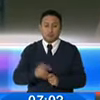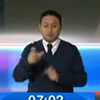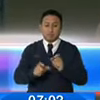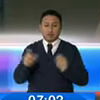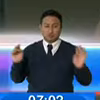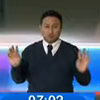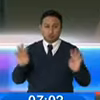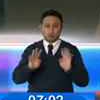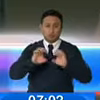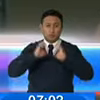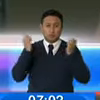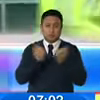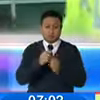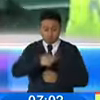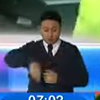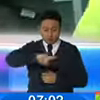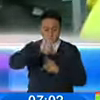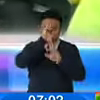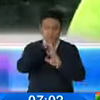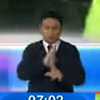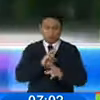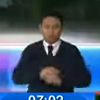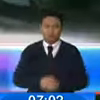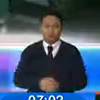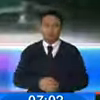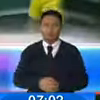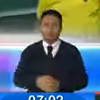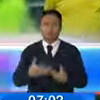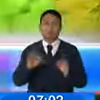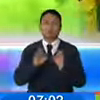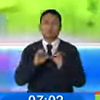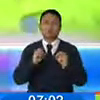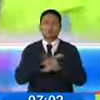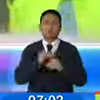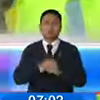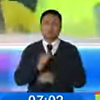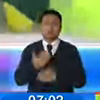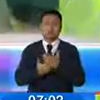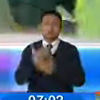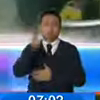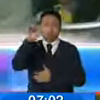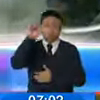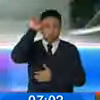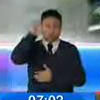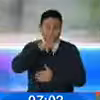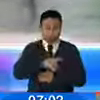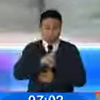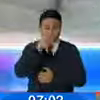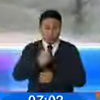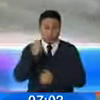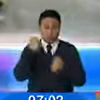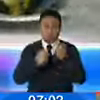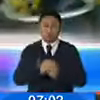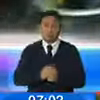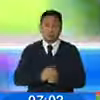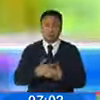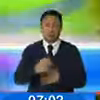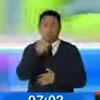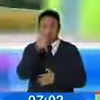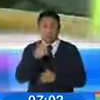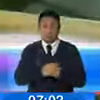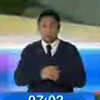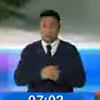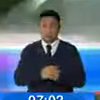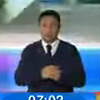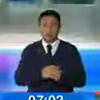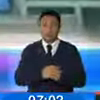estadio sea respetado. En redes sociales siguen circulando nuevos videos del momento de la agresión. En uno de ellos se puede observar al concejal alterno